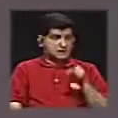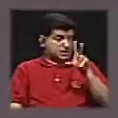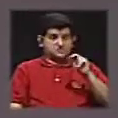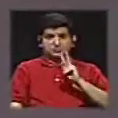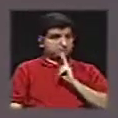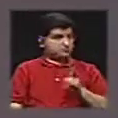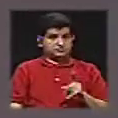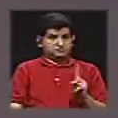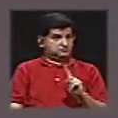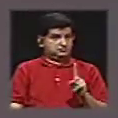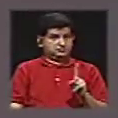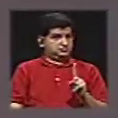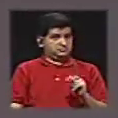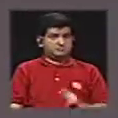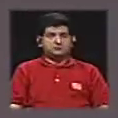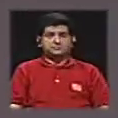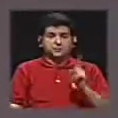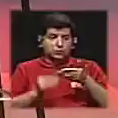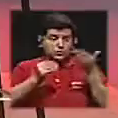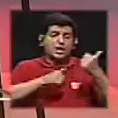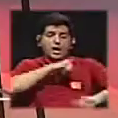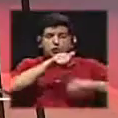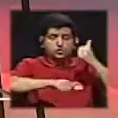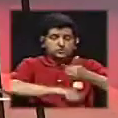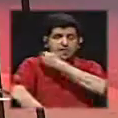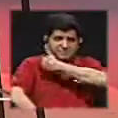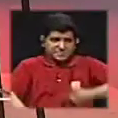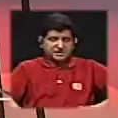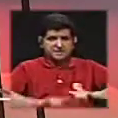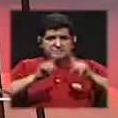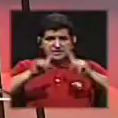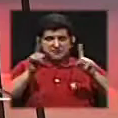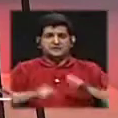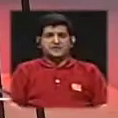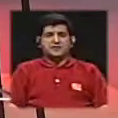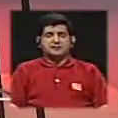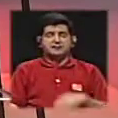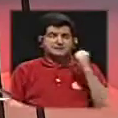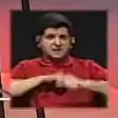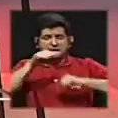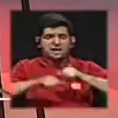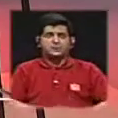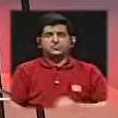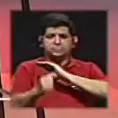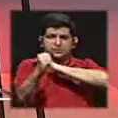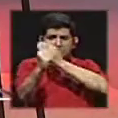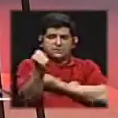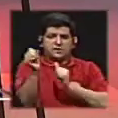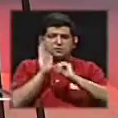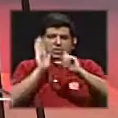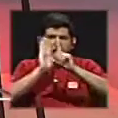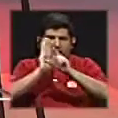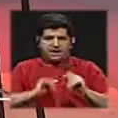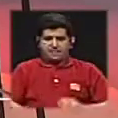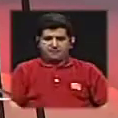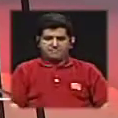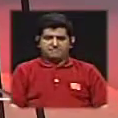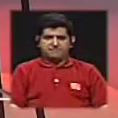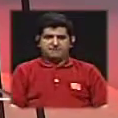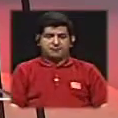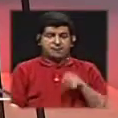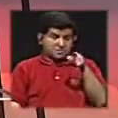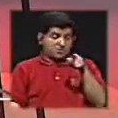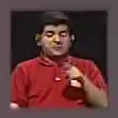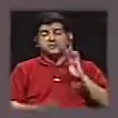era así. Una cosa es luchar por la presidencia y otra cosa es luchar por el poder legislativo. De manera que cuando